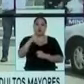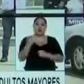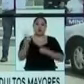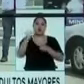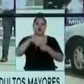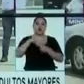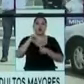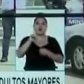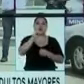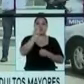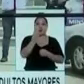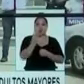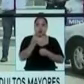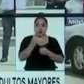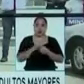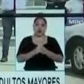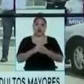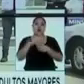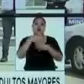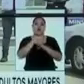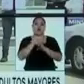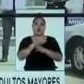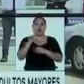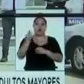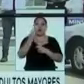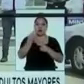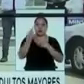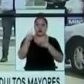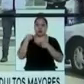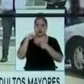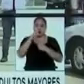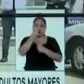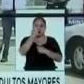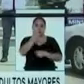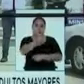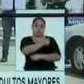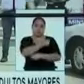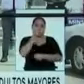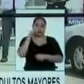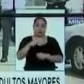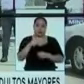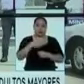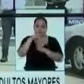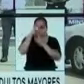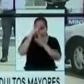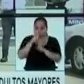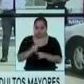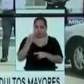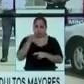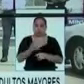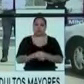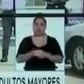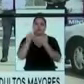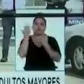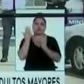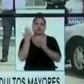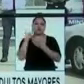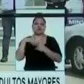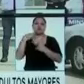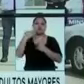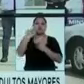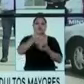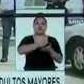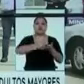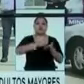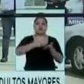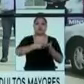encantaría mandar a hacer polos piqué, hacer casacas PBO, ¿no es cierto? Debe ser bien bacán repartirles